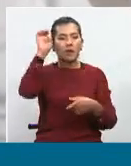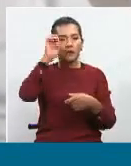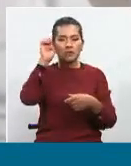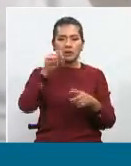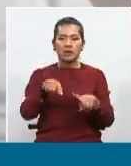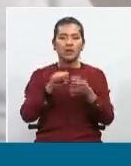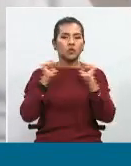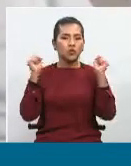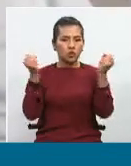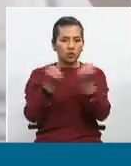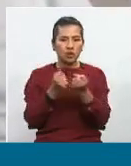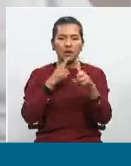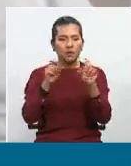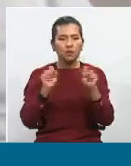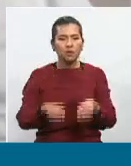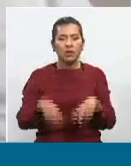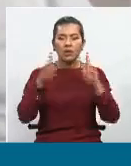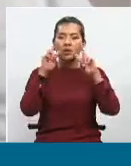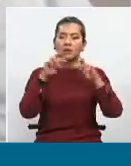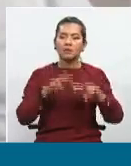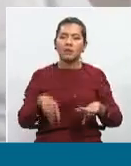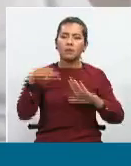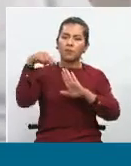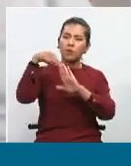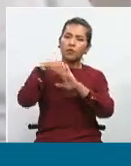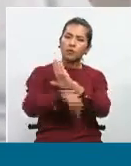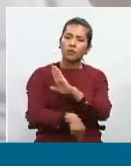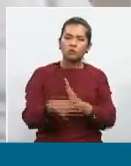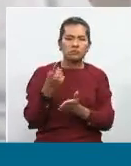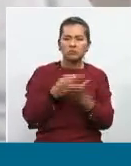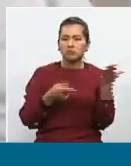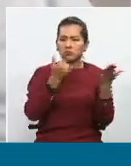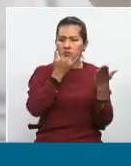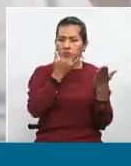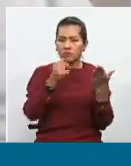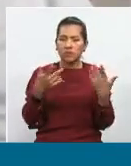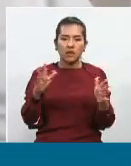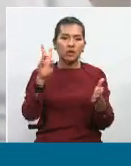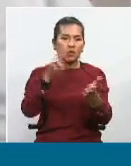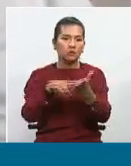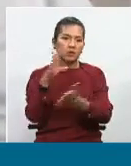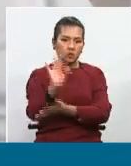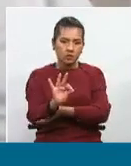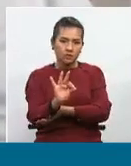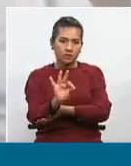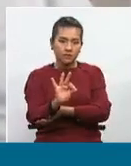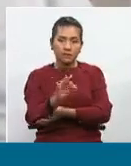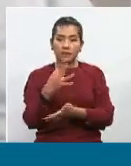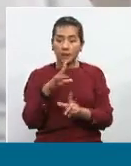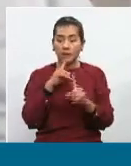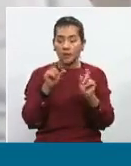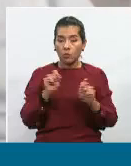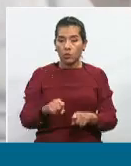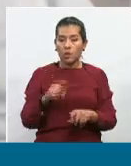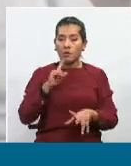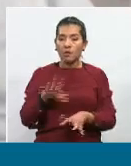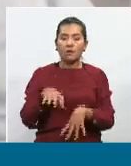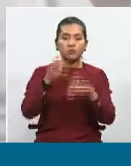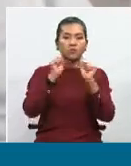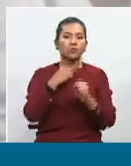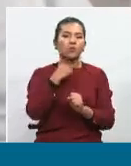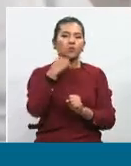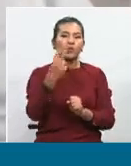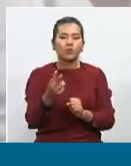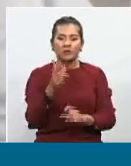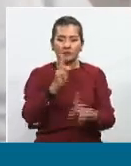sociedad, pueda investigar a profundidad lo que ha sucedido en 2019, que se pueda tomar la voz de las víctimas para